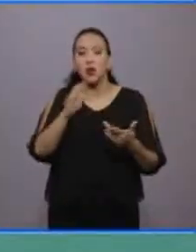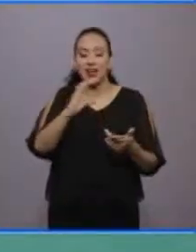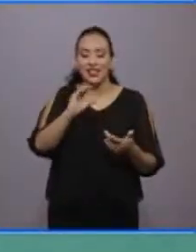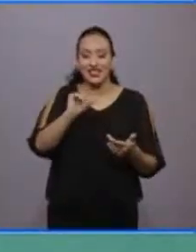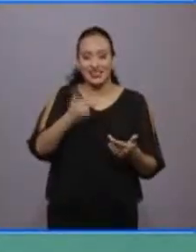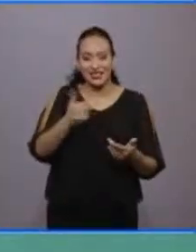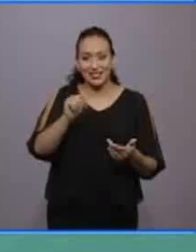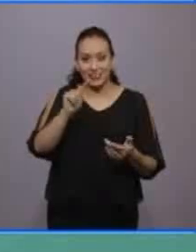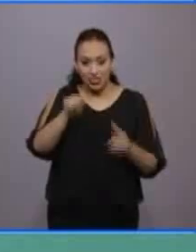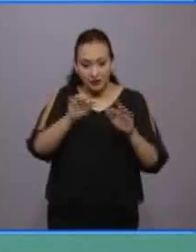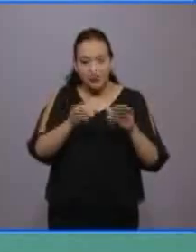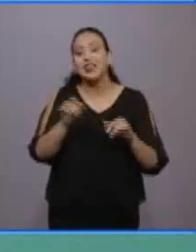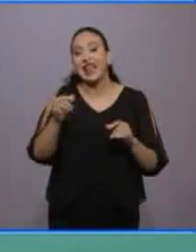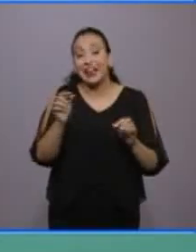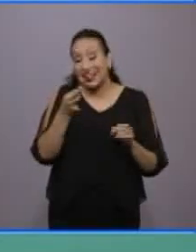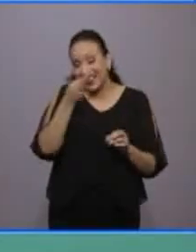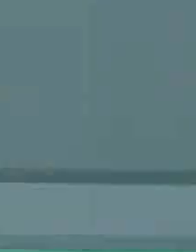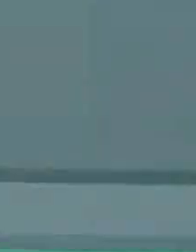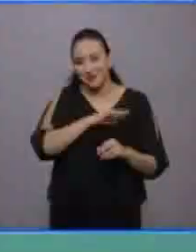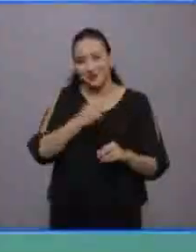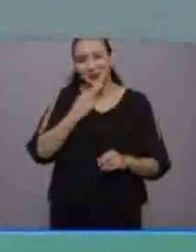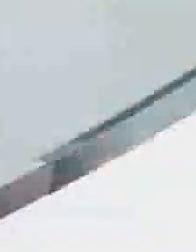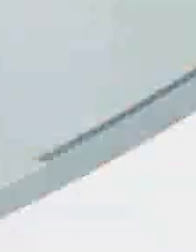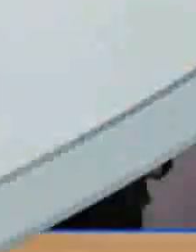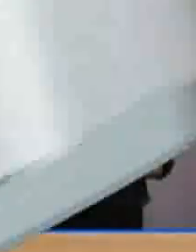público muy pronto.